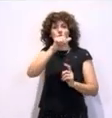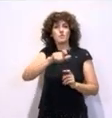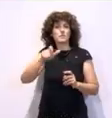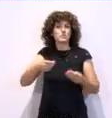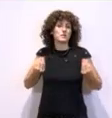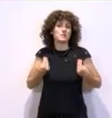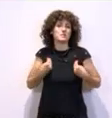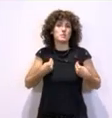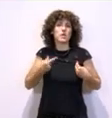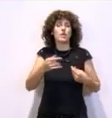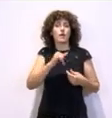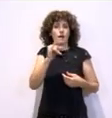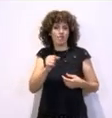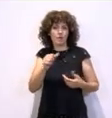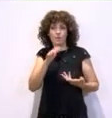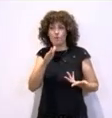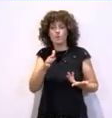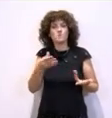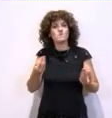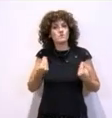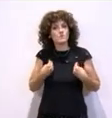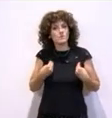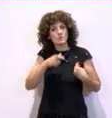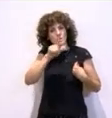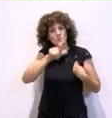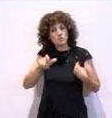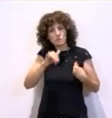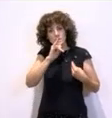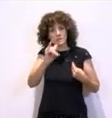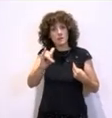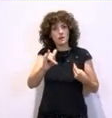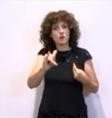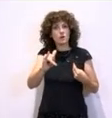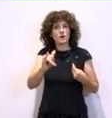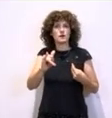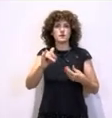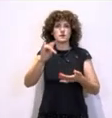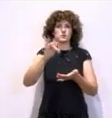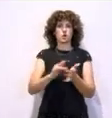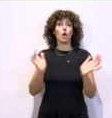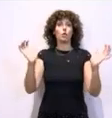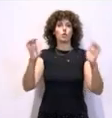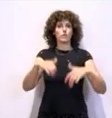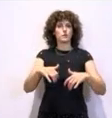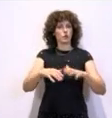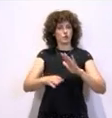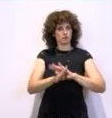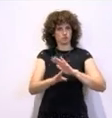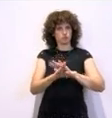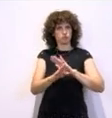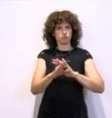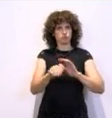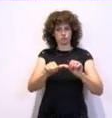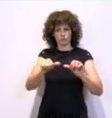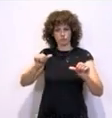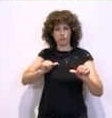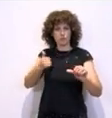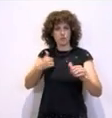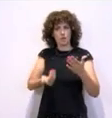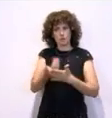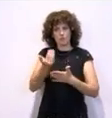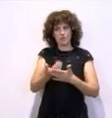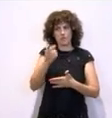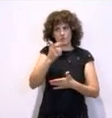viviendo en Gaza. Porque el pueblo riojano, en esta concentración permanente que ha durado muchos días, creo que hoy